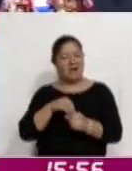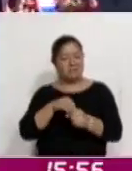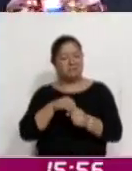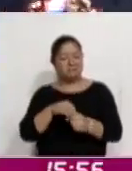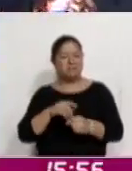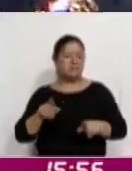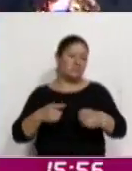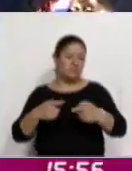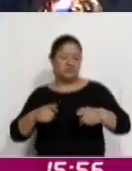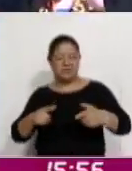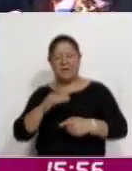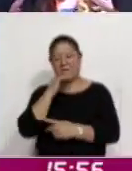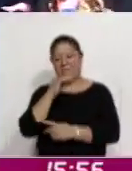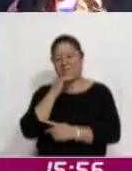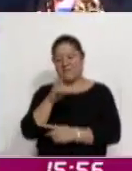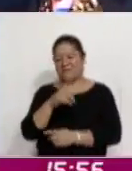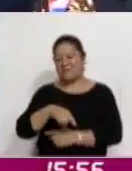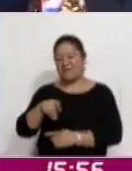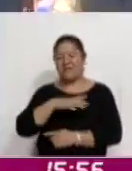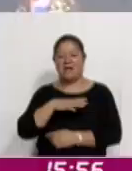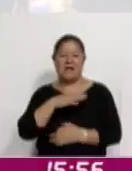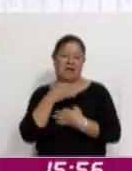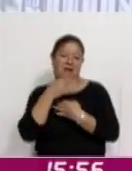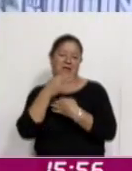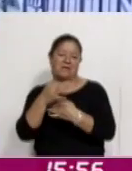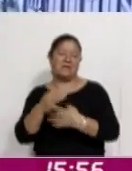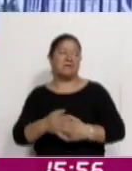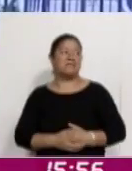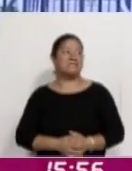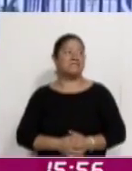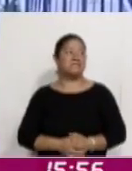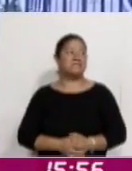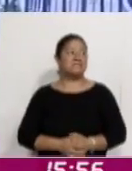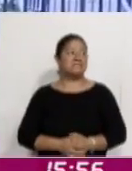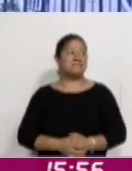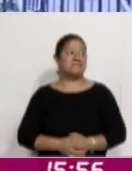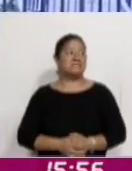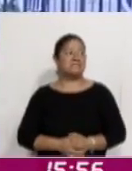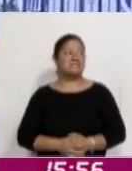mensajes positivos que los cautivaron desde el primer momento. Definitivamente